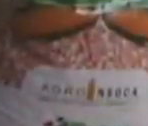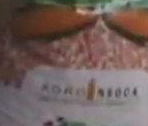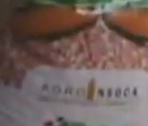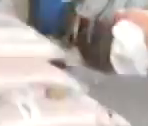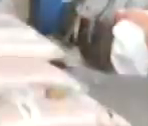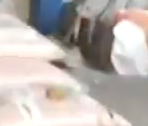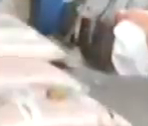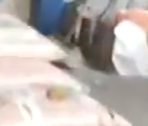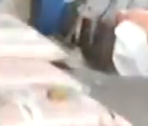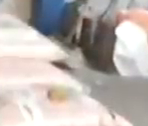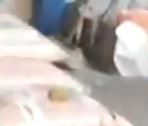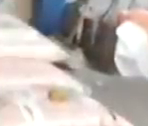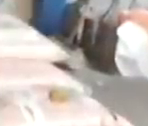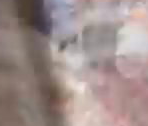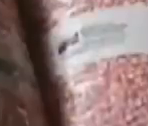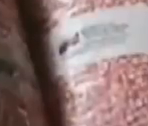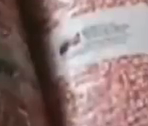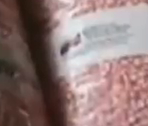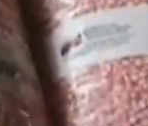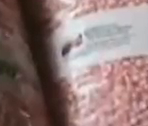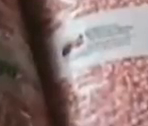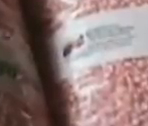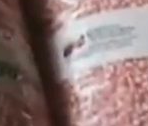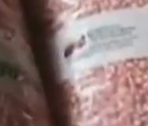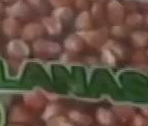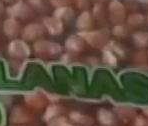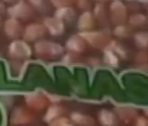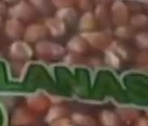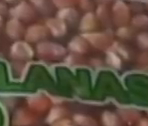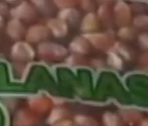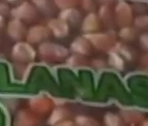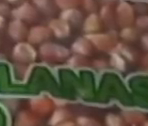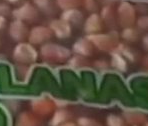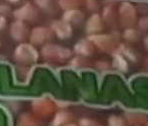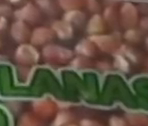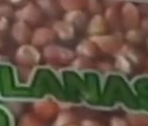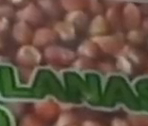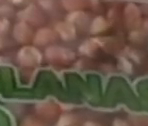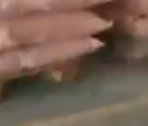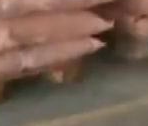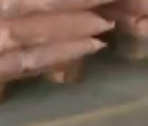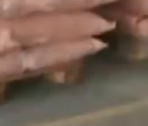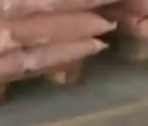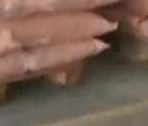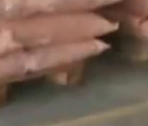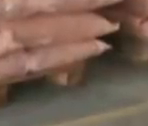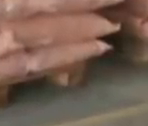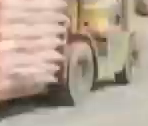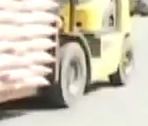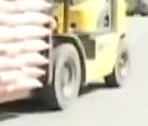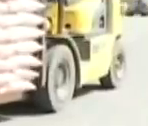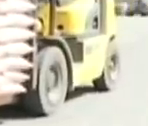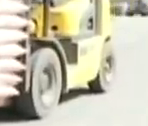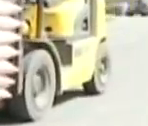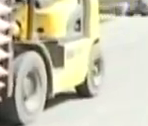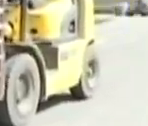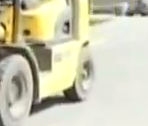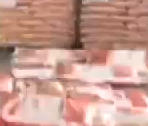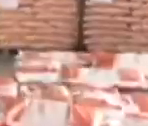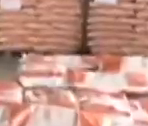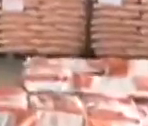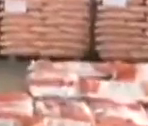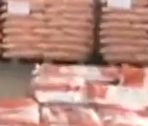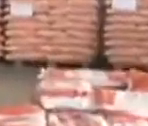fijó nuestro comandante Hugo Chávez. Carabobo, rumbo al 2030, revolución irreversible,